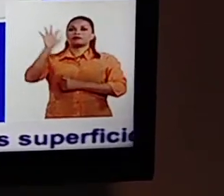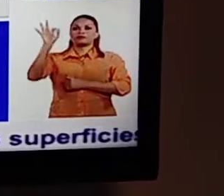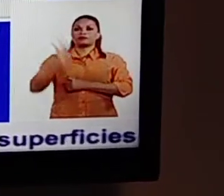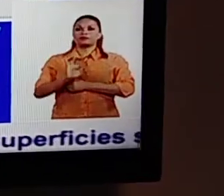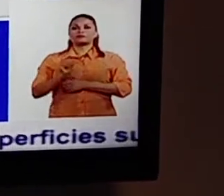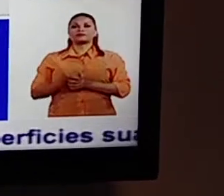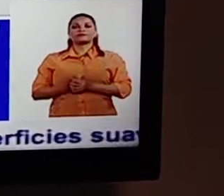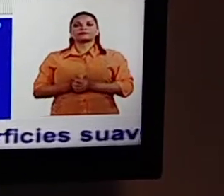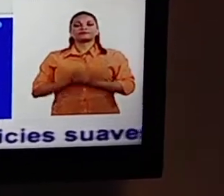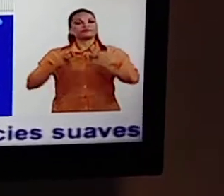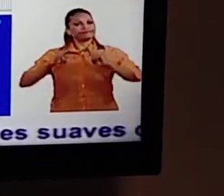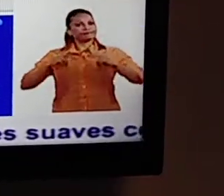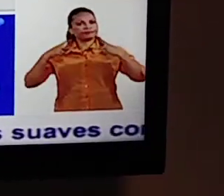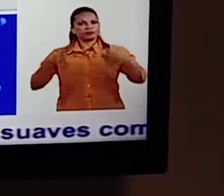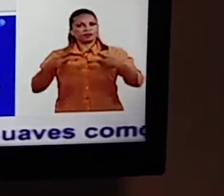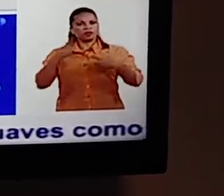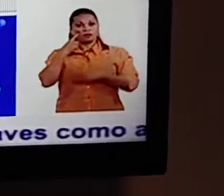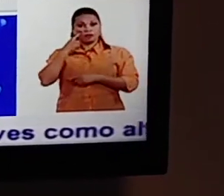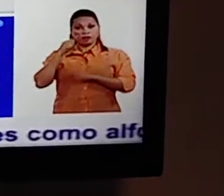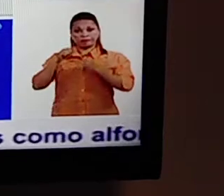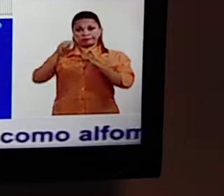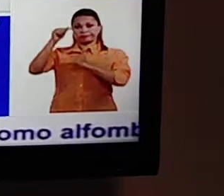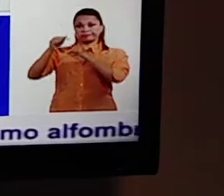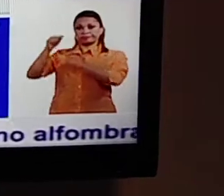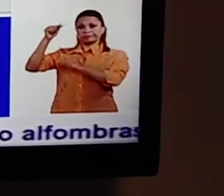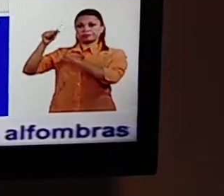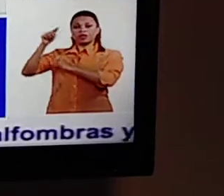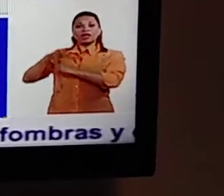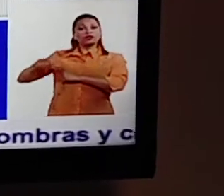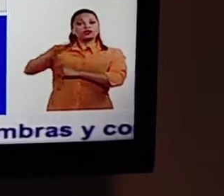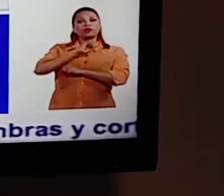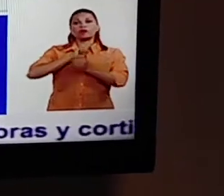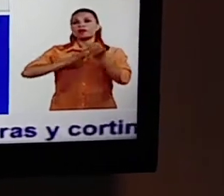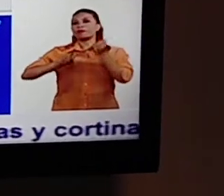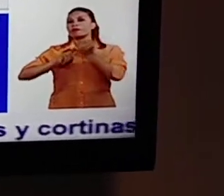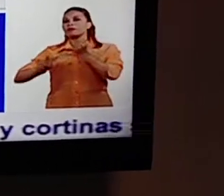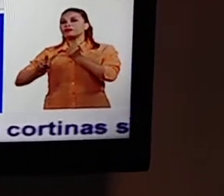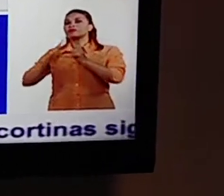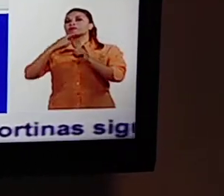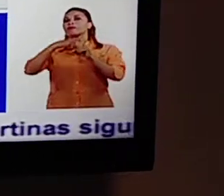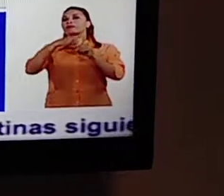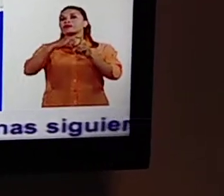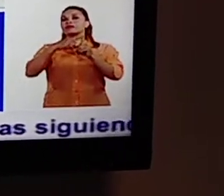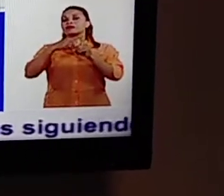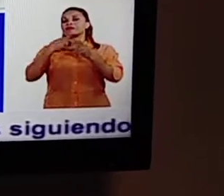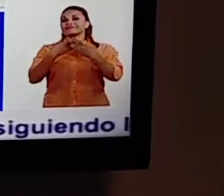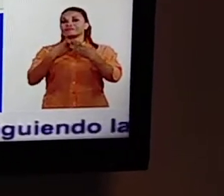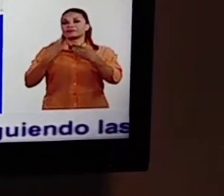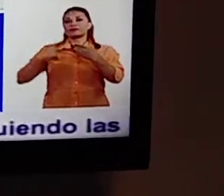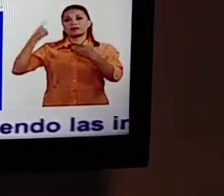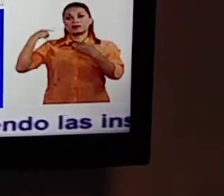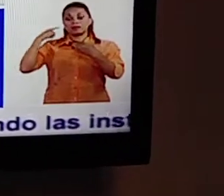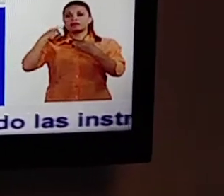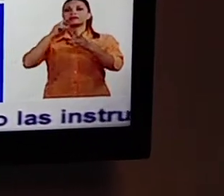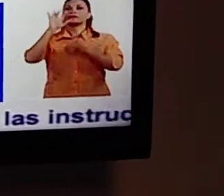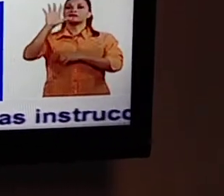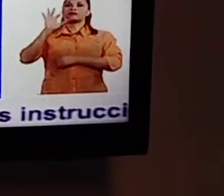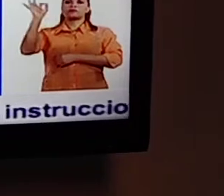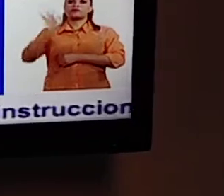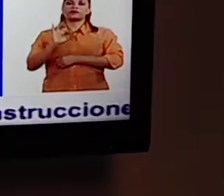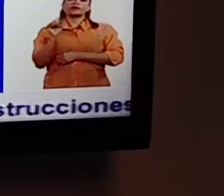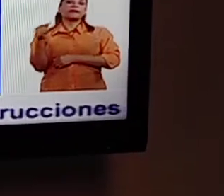Reitero, y lo pueden ver ahí, todas las provincias con una positividad de las muestras ayer del 5%, excepto